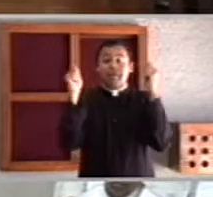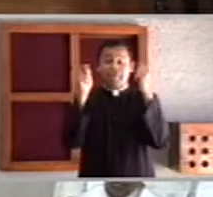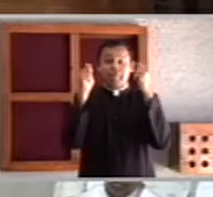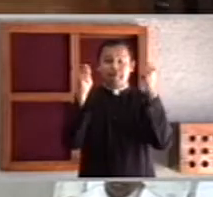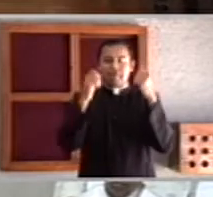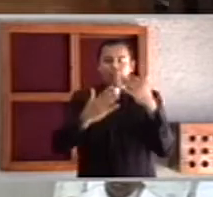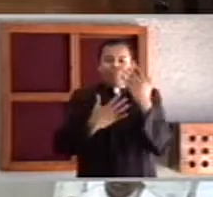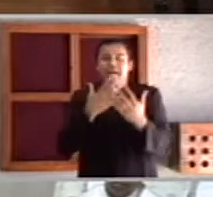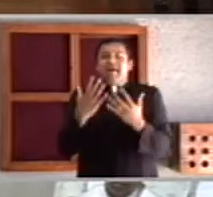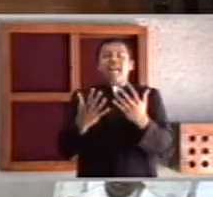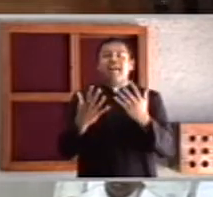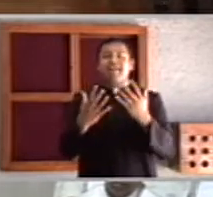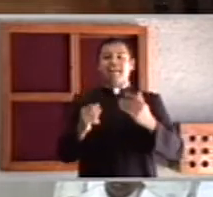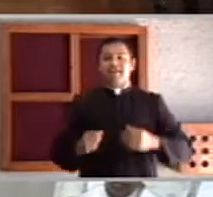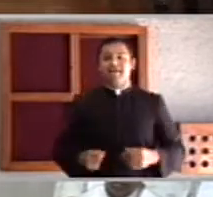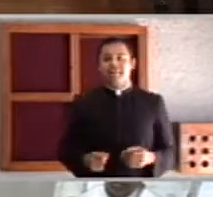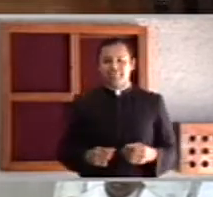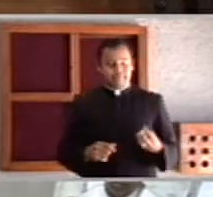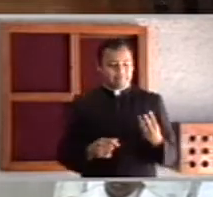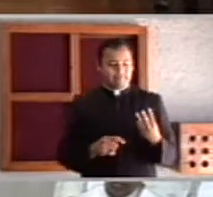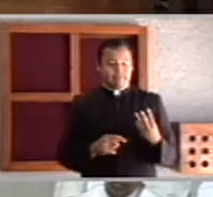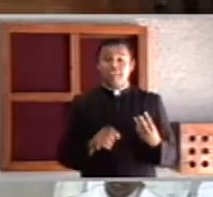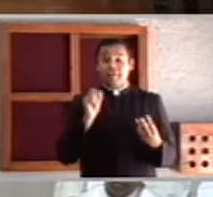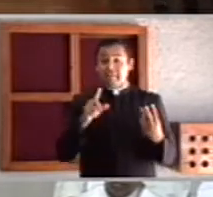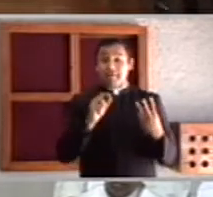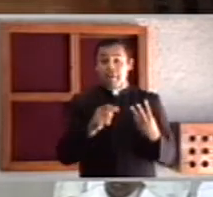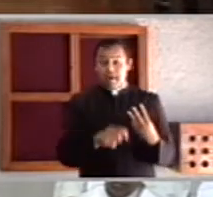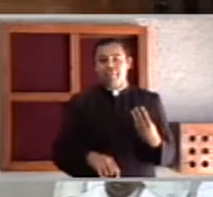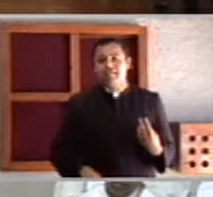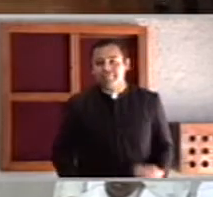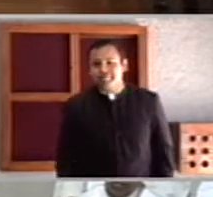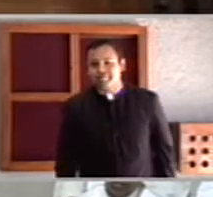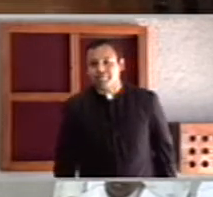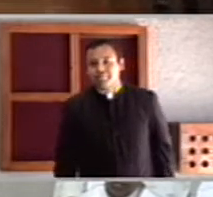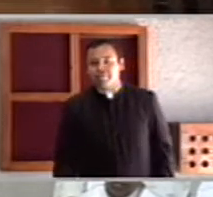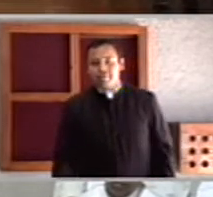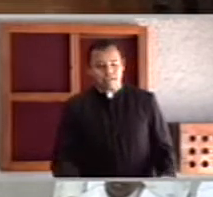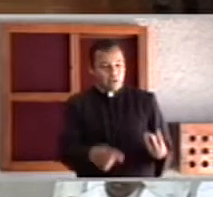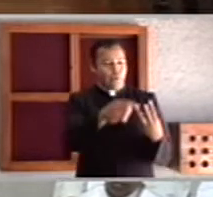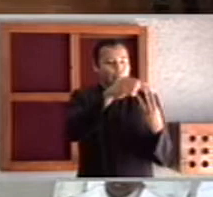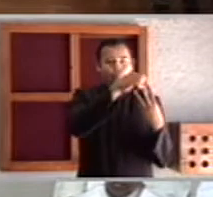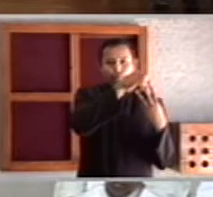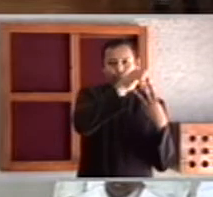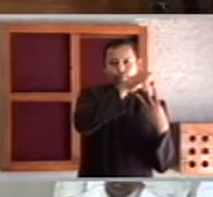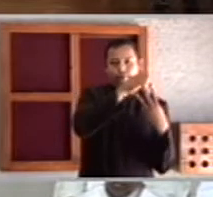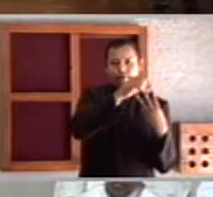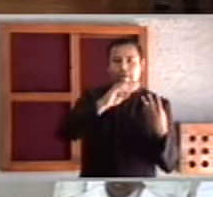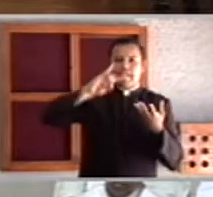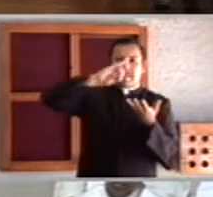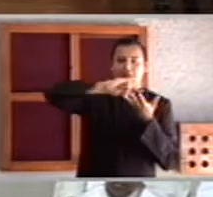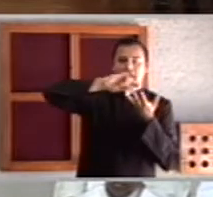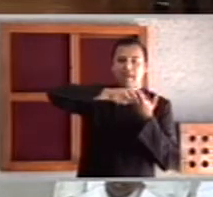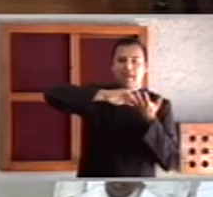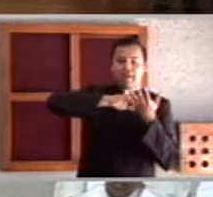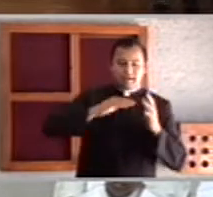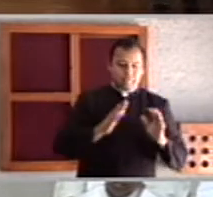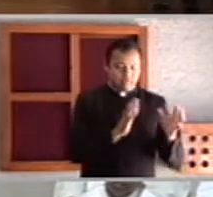Está en este tríptico también el aceite para ungir a los